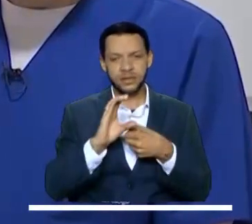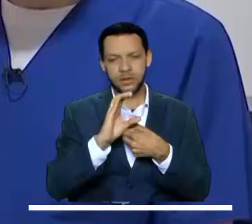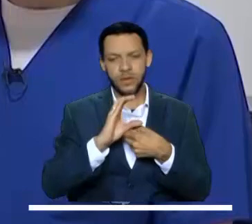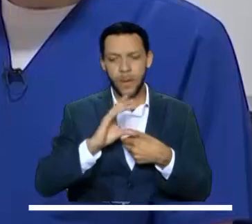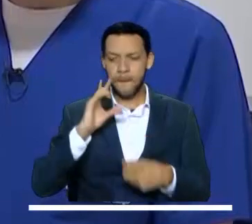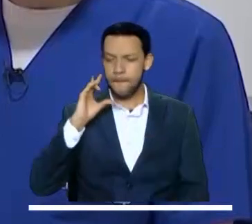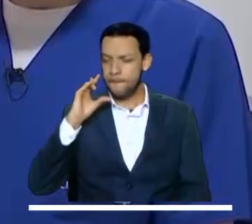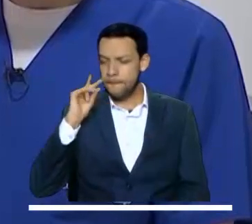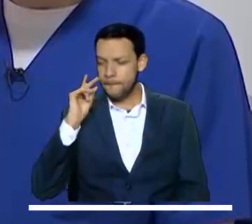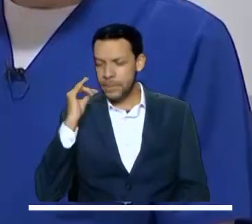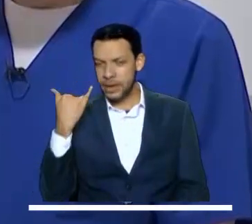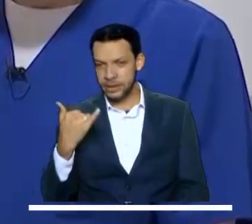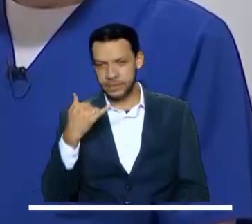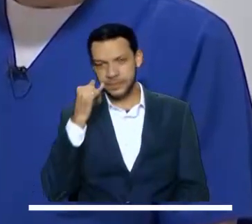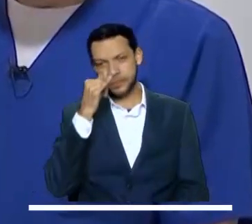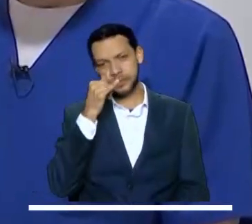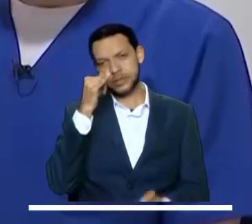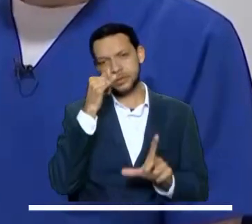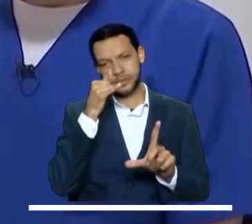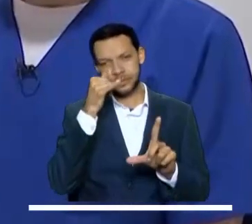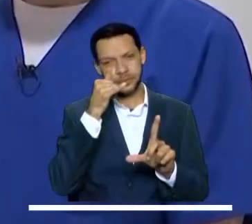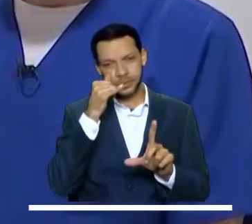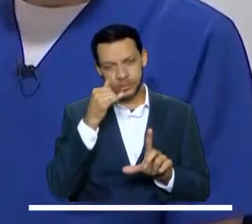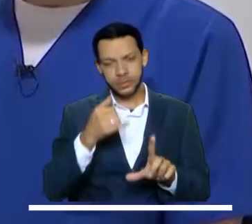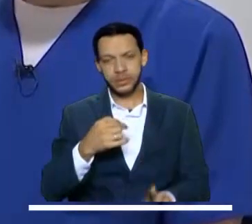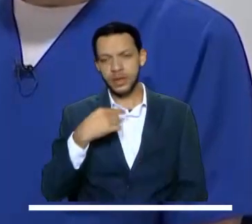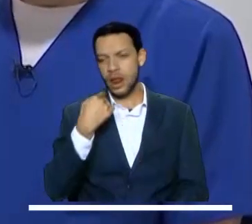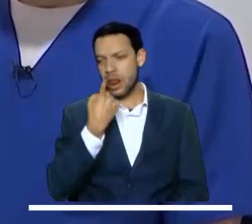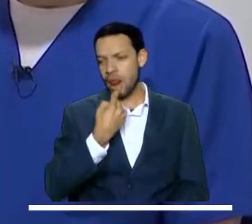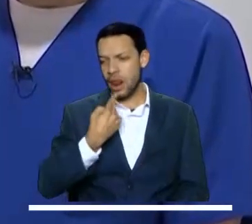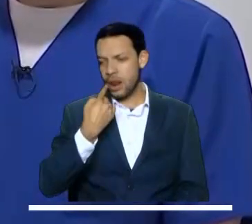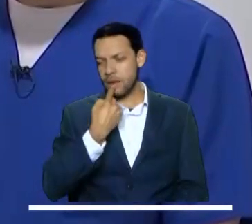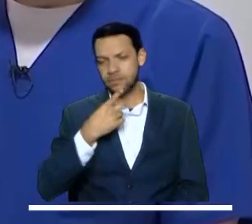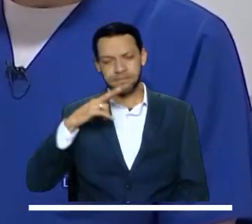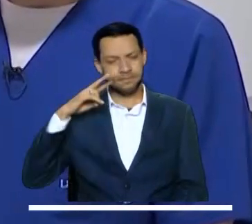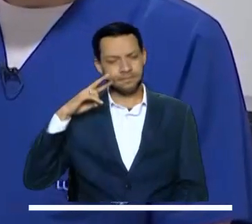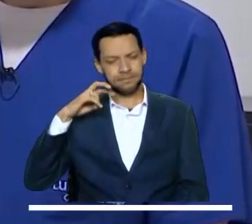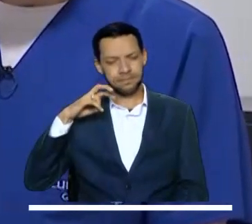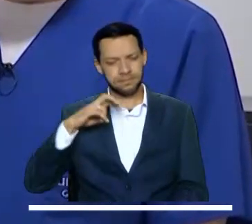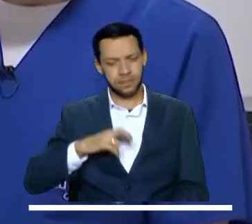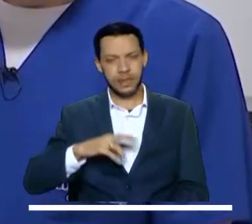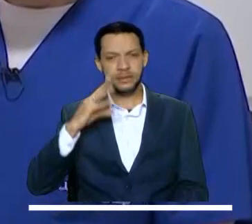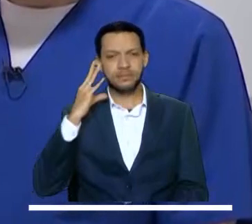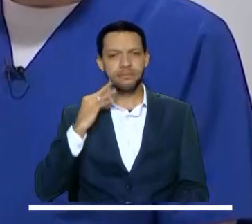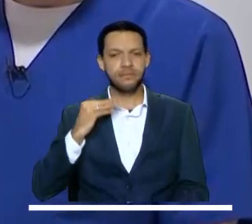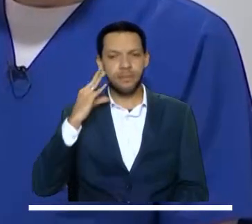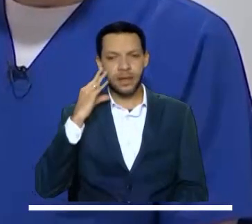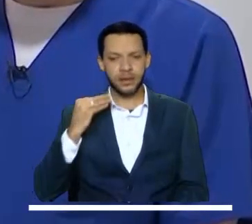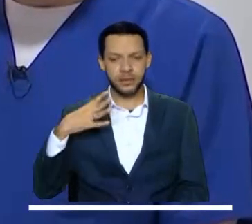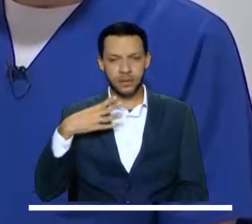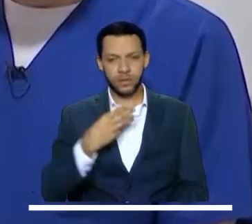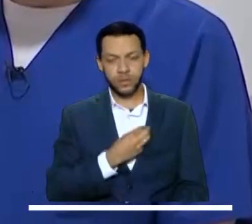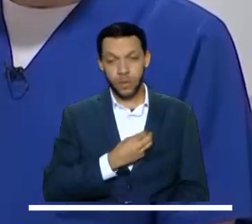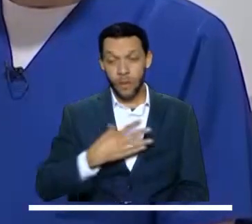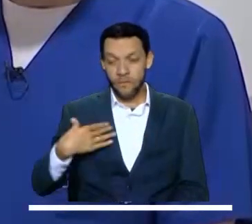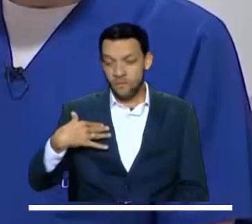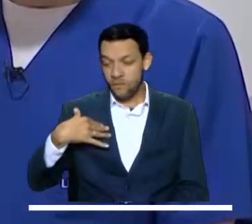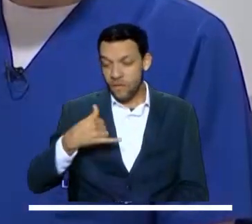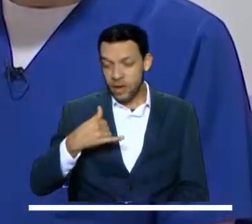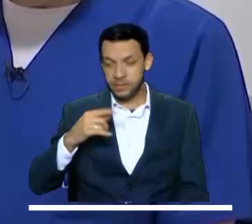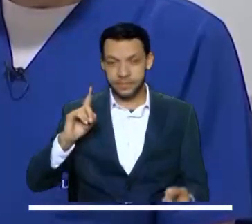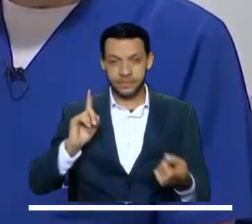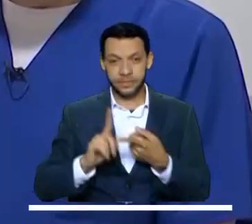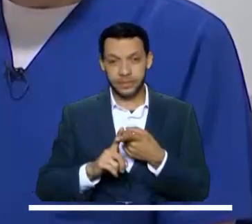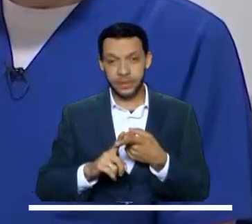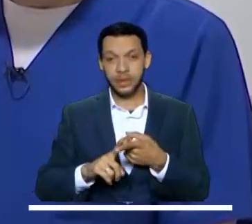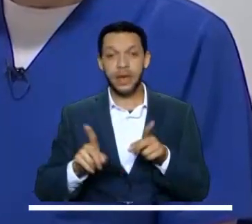de gastroenterología. Pero esto es una especialidad muy grande y para mí es motivo de mucha alegría, así cuando me siento con mi